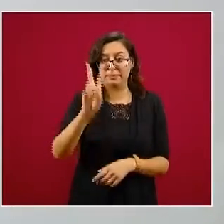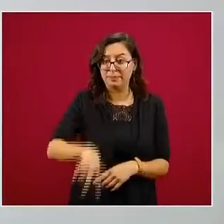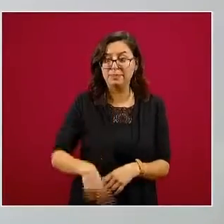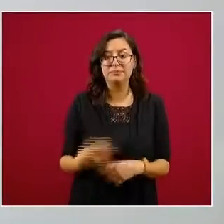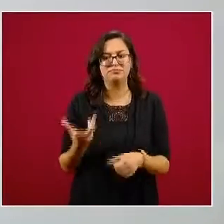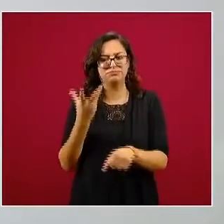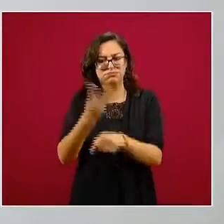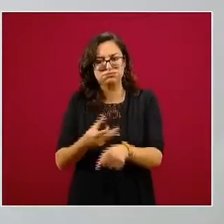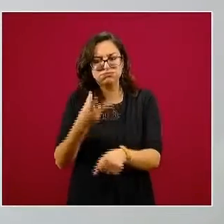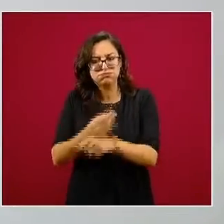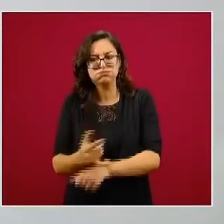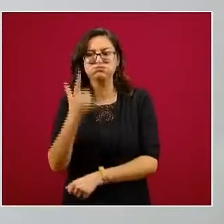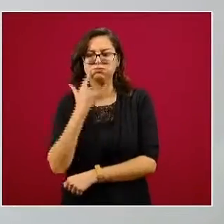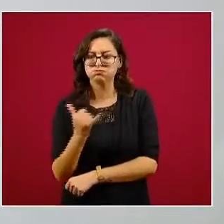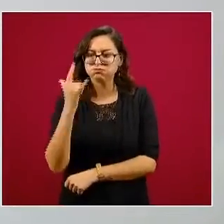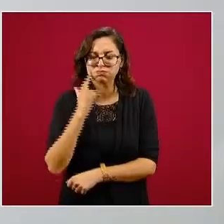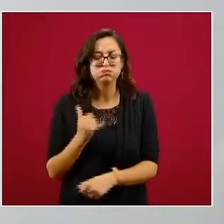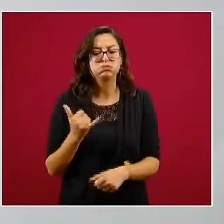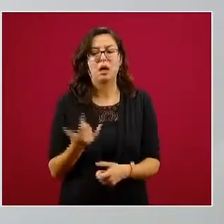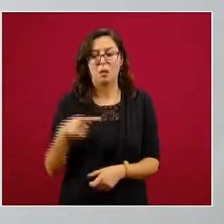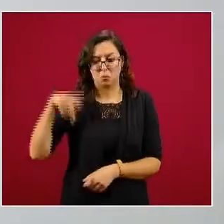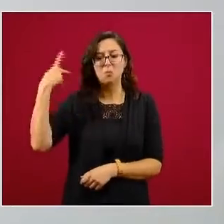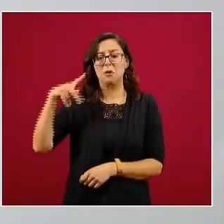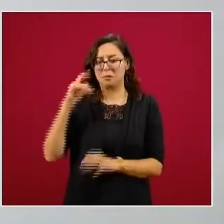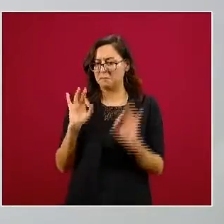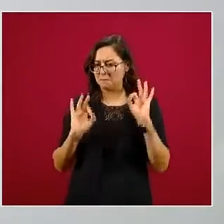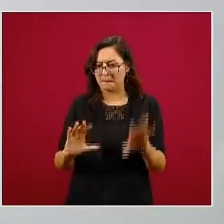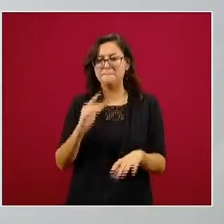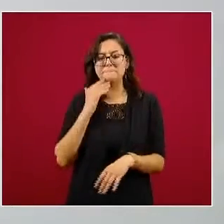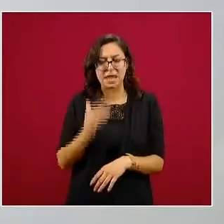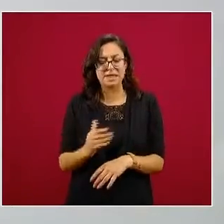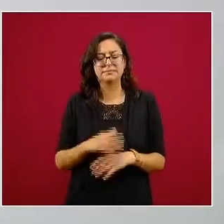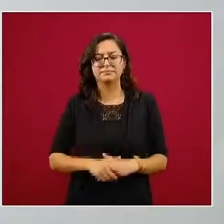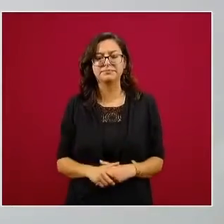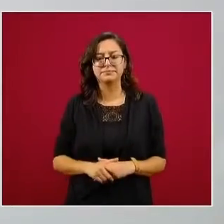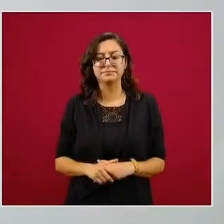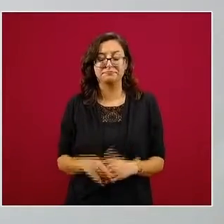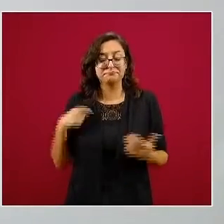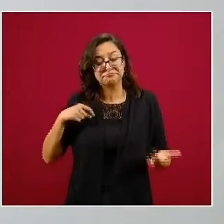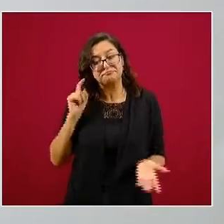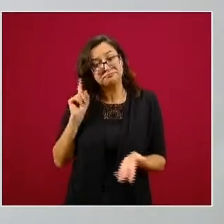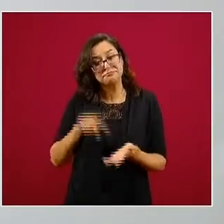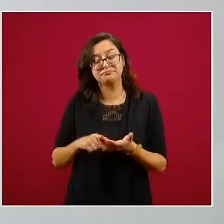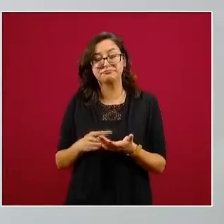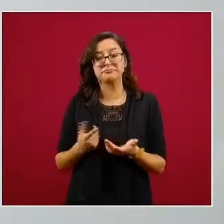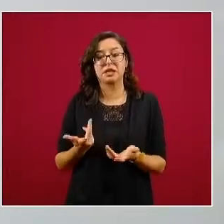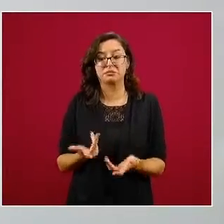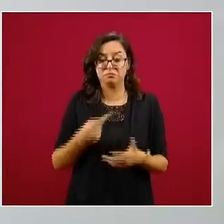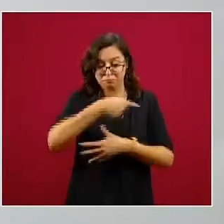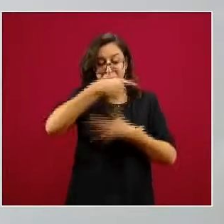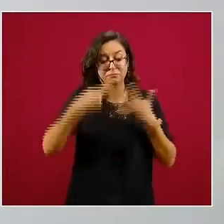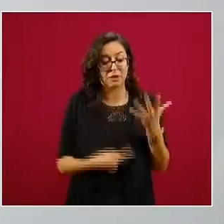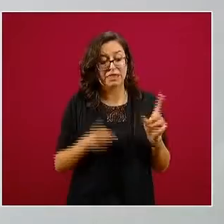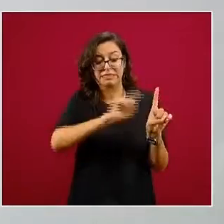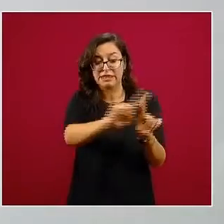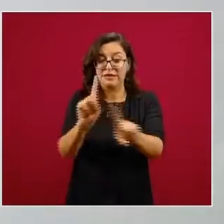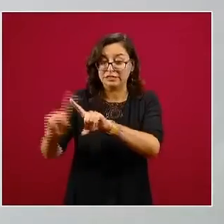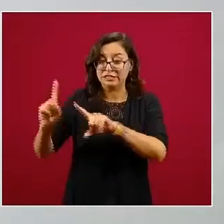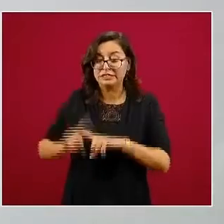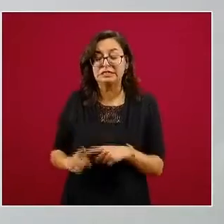124 en la Margarita y 15 en el Hospital General de Zona 23 en